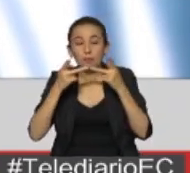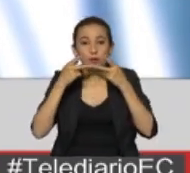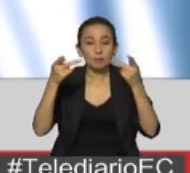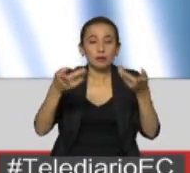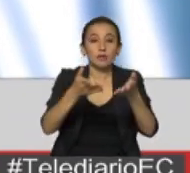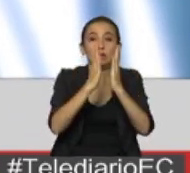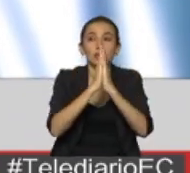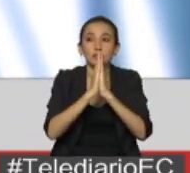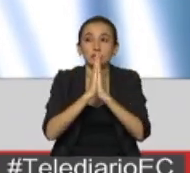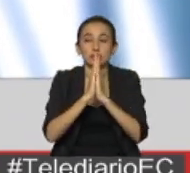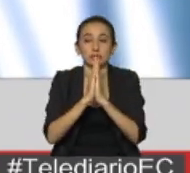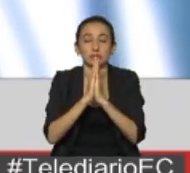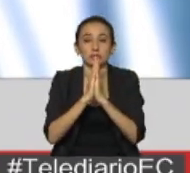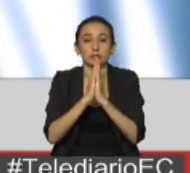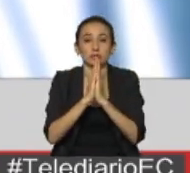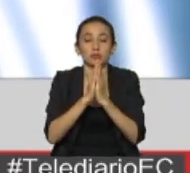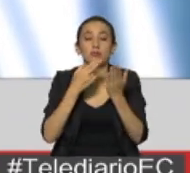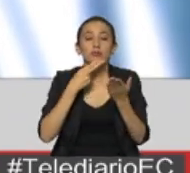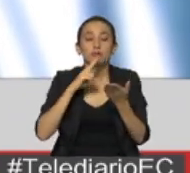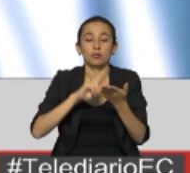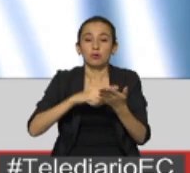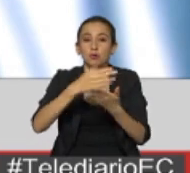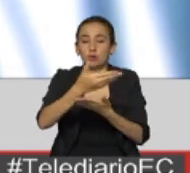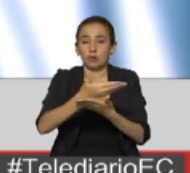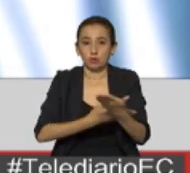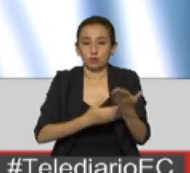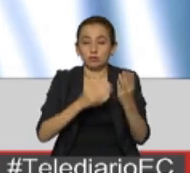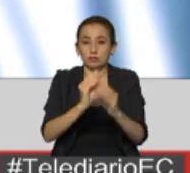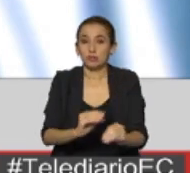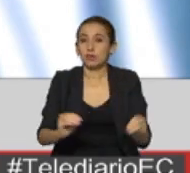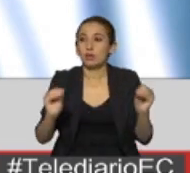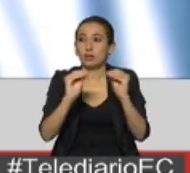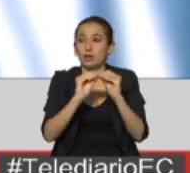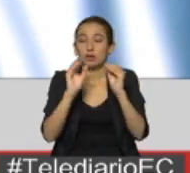que la solicitud evidentemente tiene que